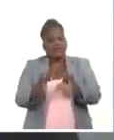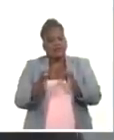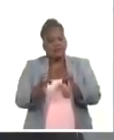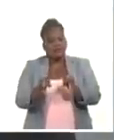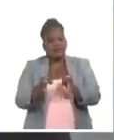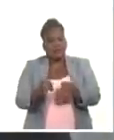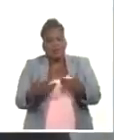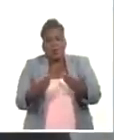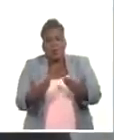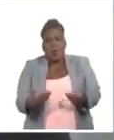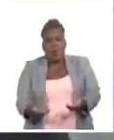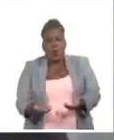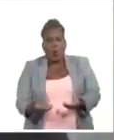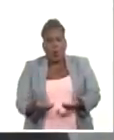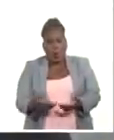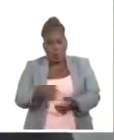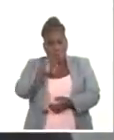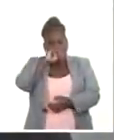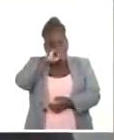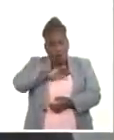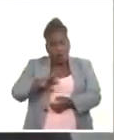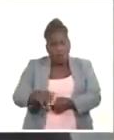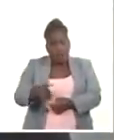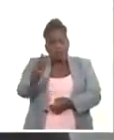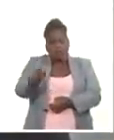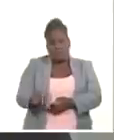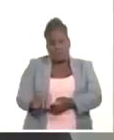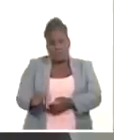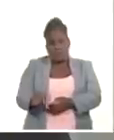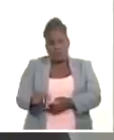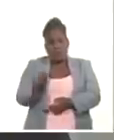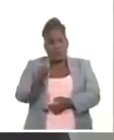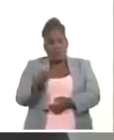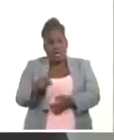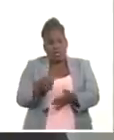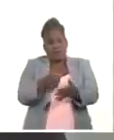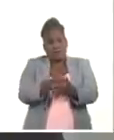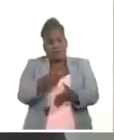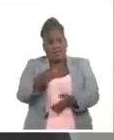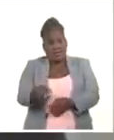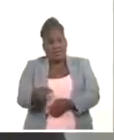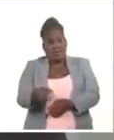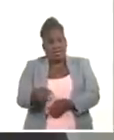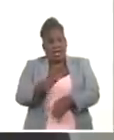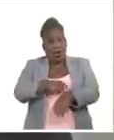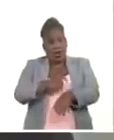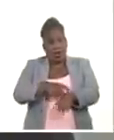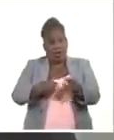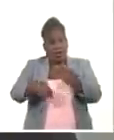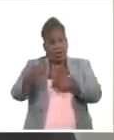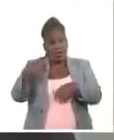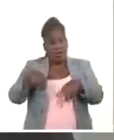de cuál es el estado de salud de las víctimas del fatal accidente ocurrido en las horas de ayer